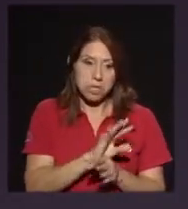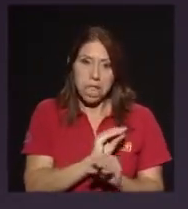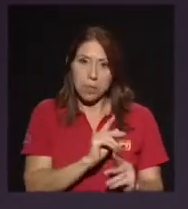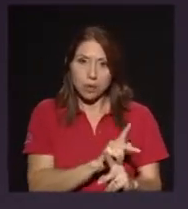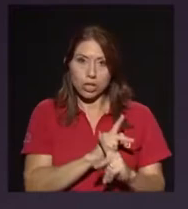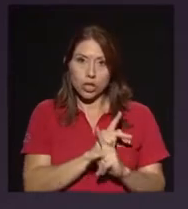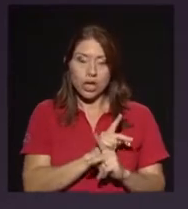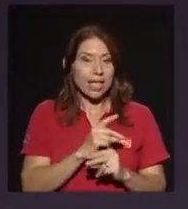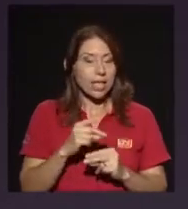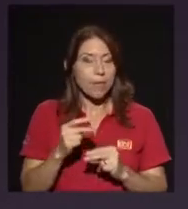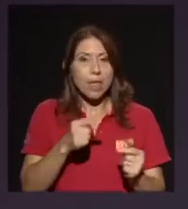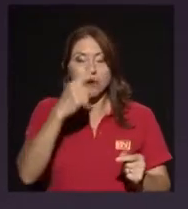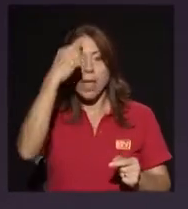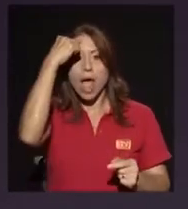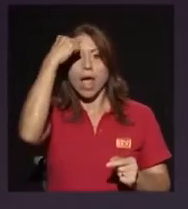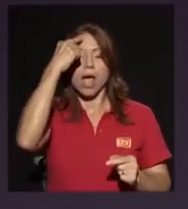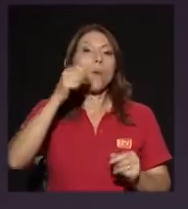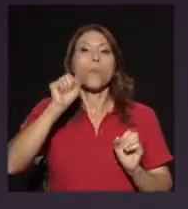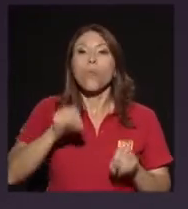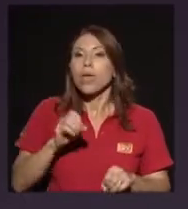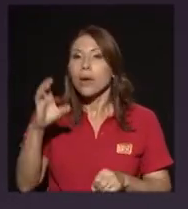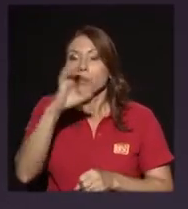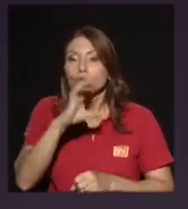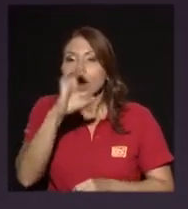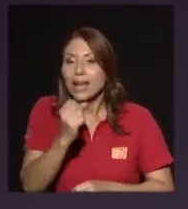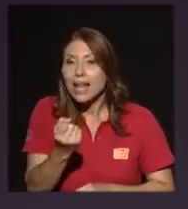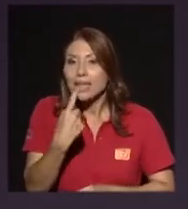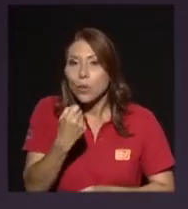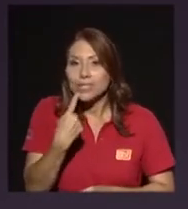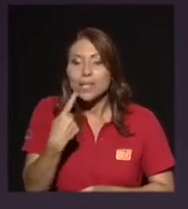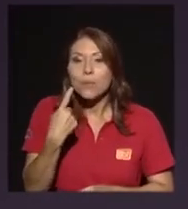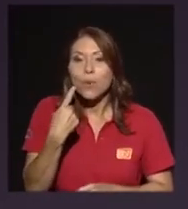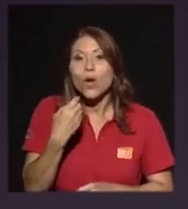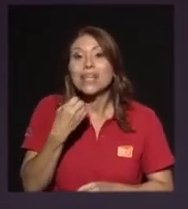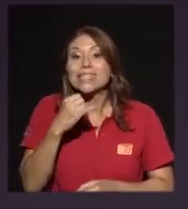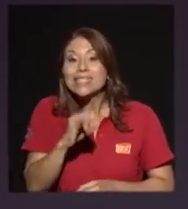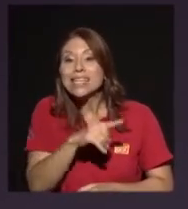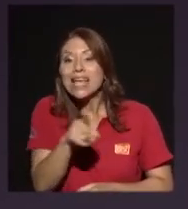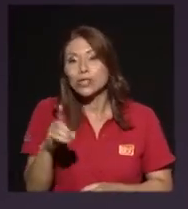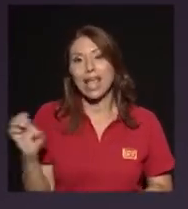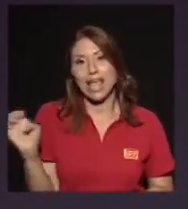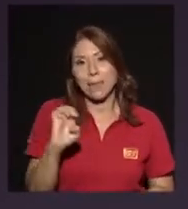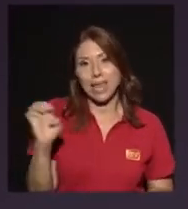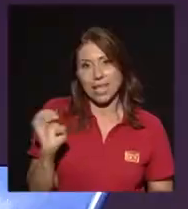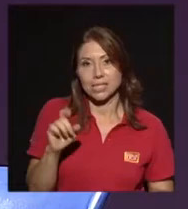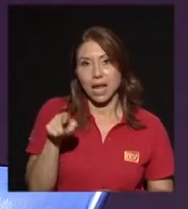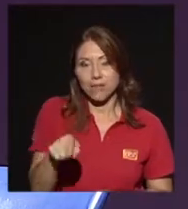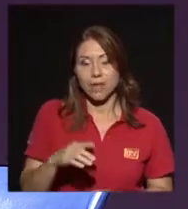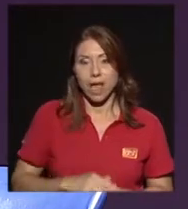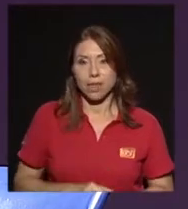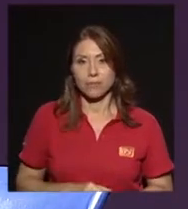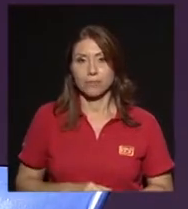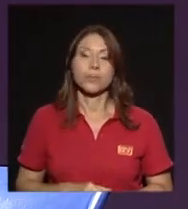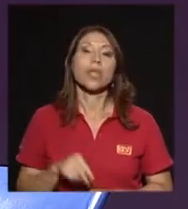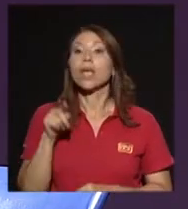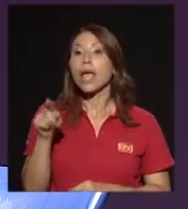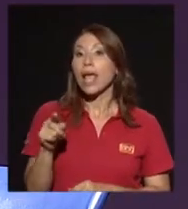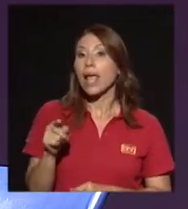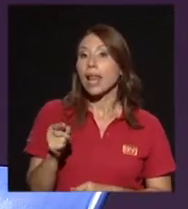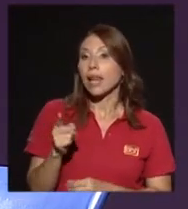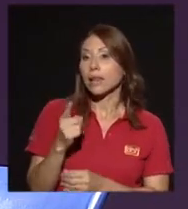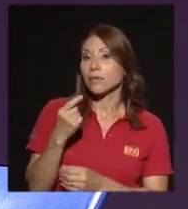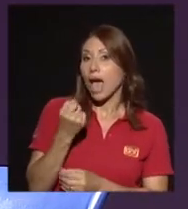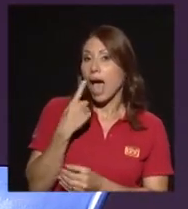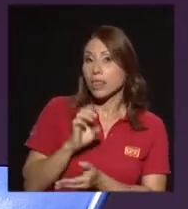o inmediatamente puedan buscar el anticonceptivo en el caso de que hayan tenido esa emergencia calificada. Y el anticonceptivo que